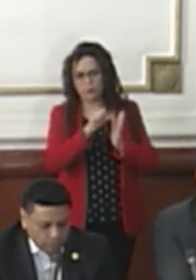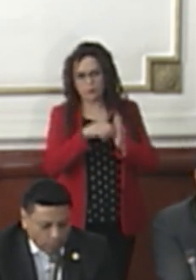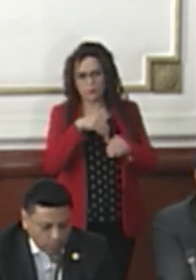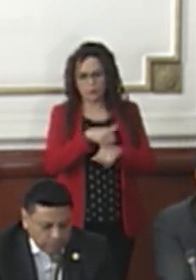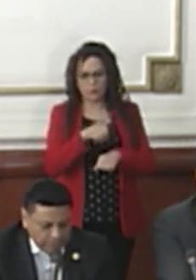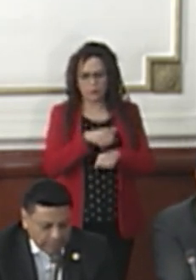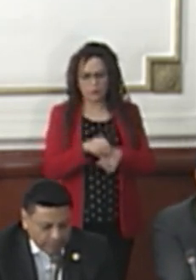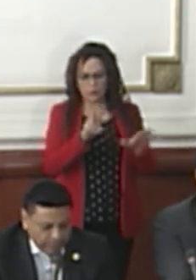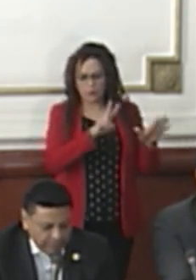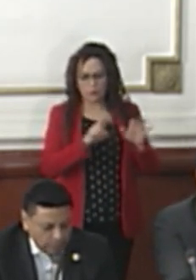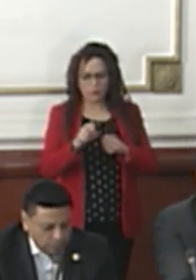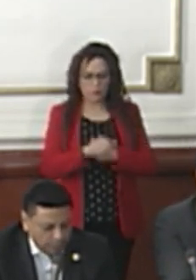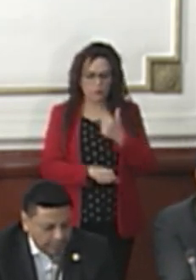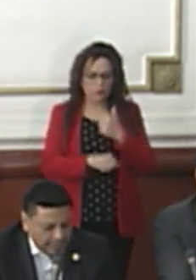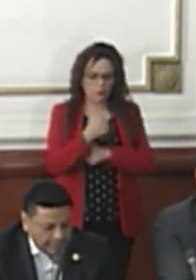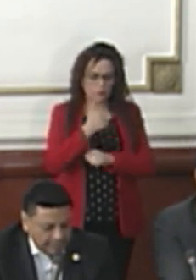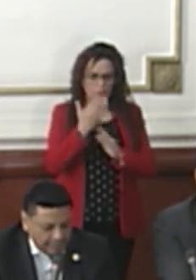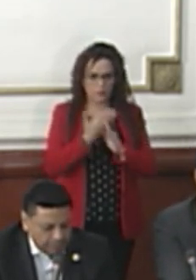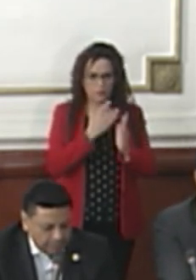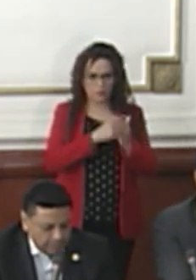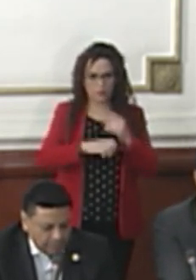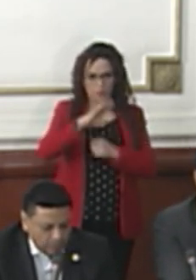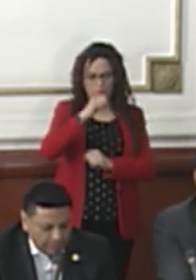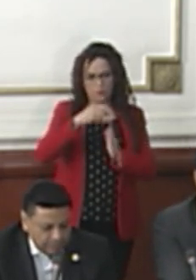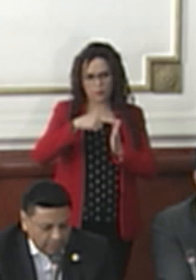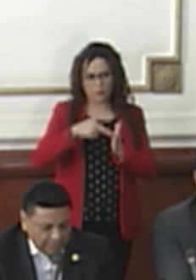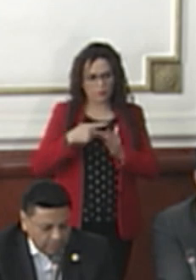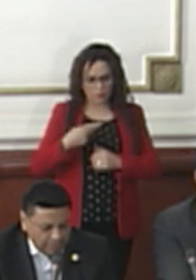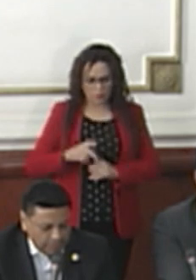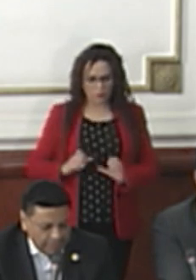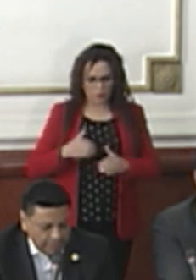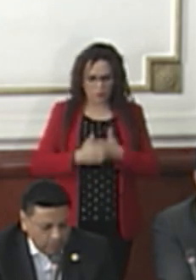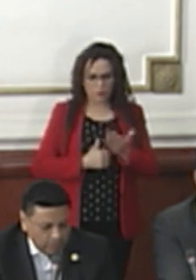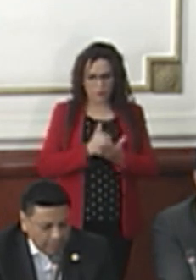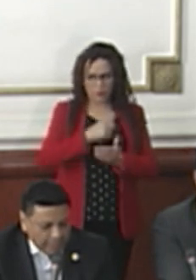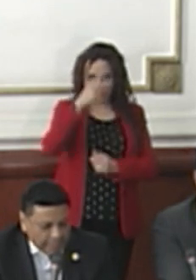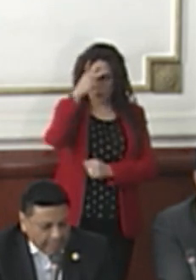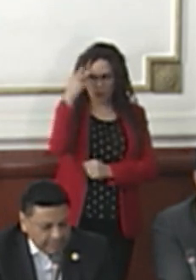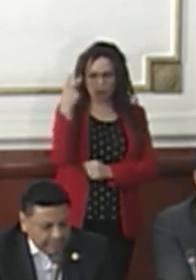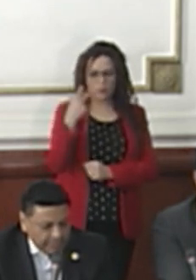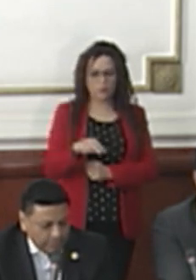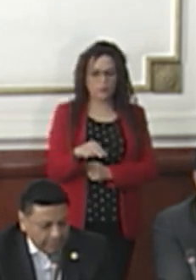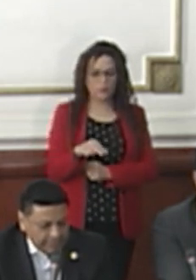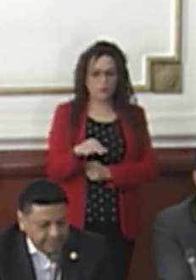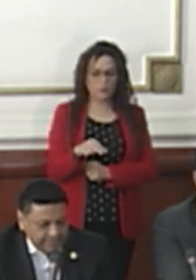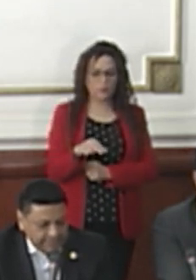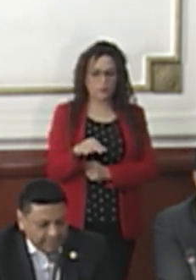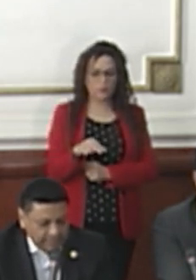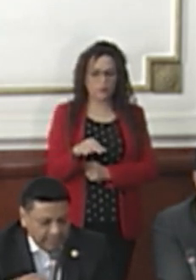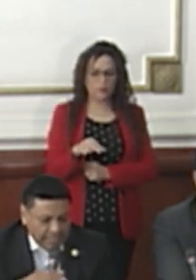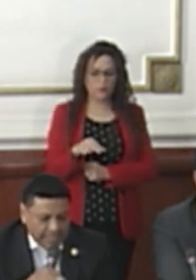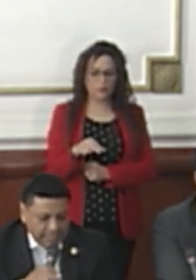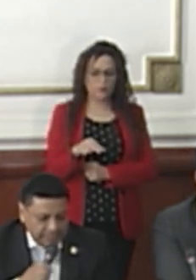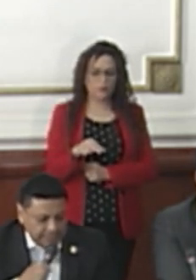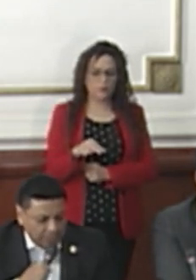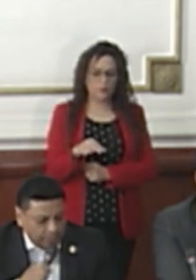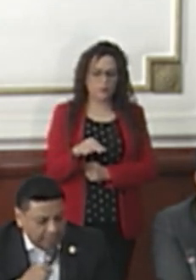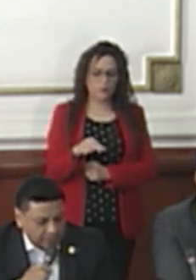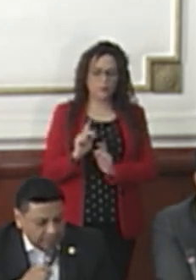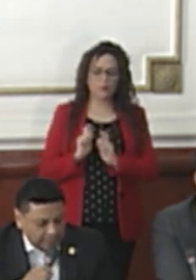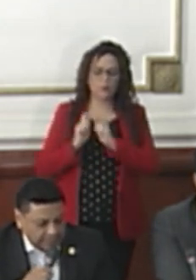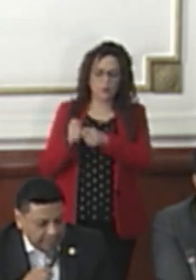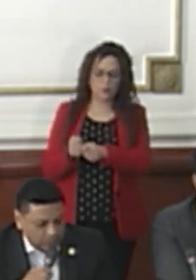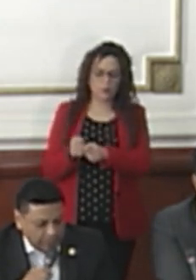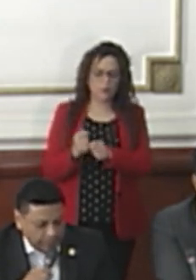211, fracción novena del reglamento del Congreso de la Ciudad de México, ha tenido a bien designar al licenciado